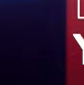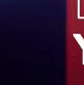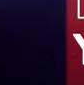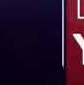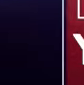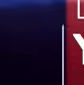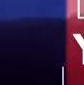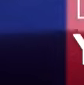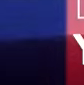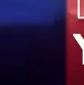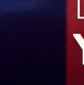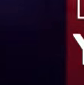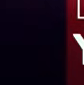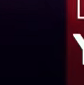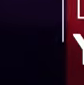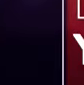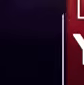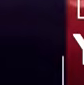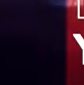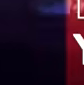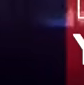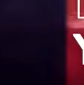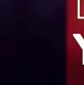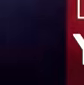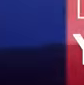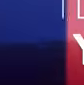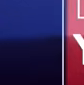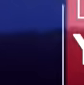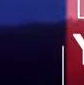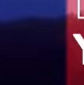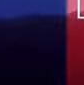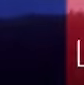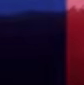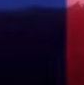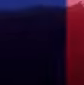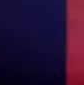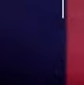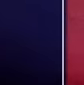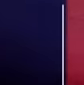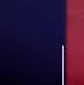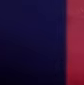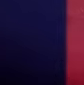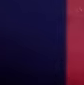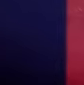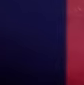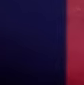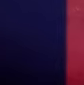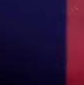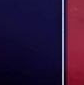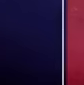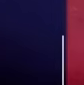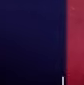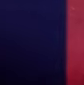otros, como el municipio de Gonzalo Moreno, en Pando, lloran por las pérdidas y piden auxilio.